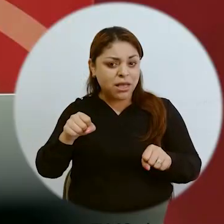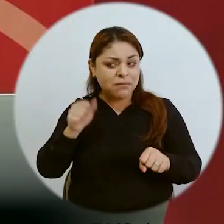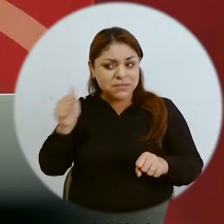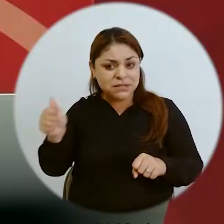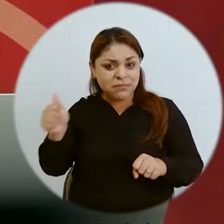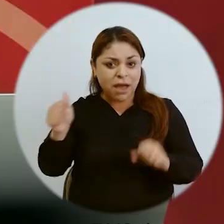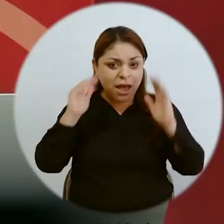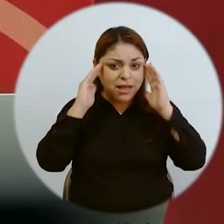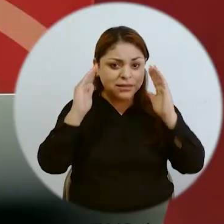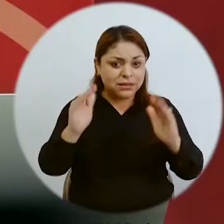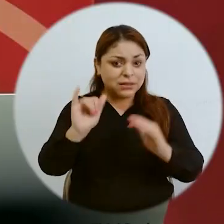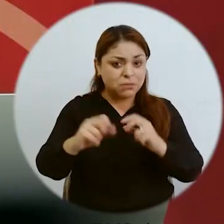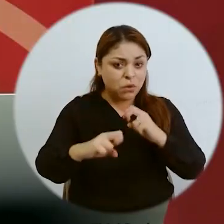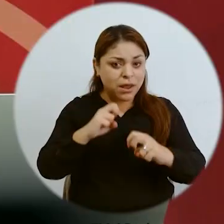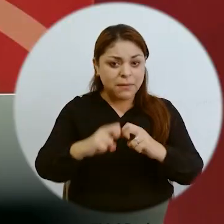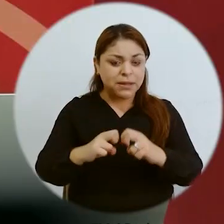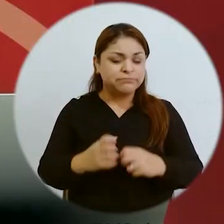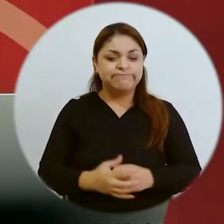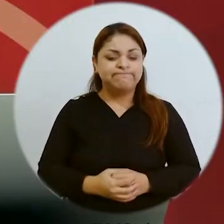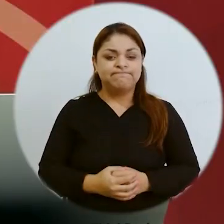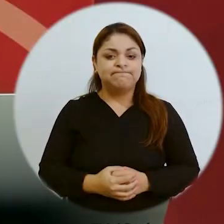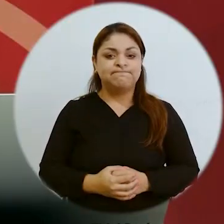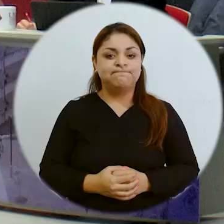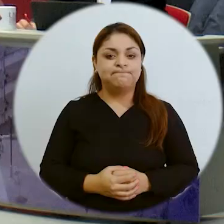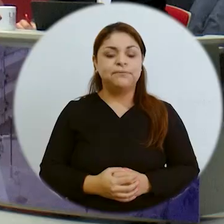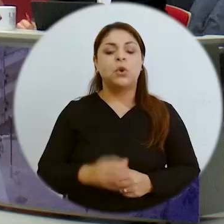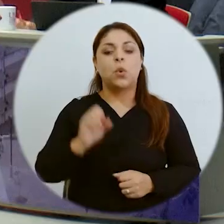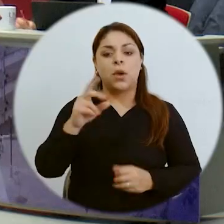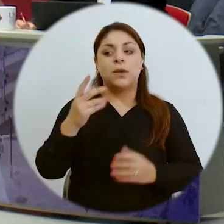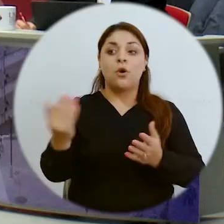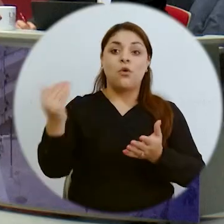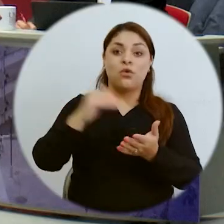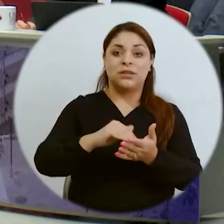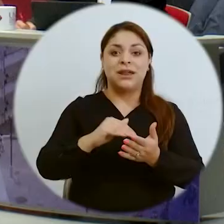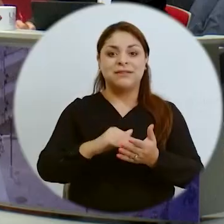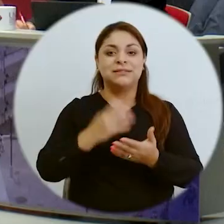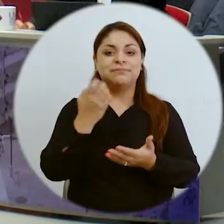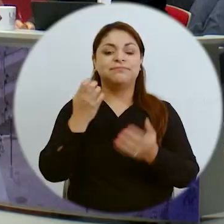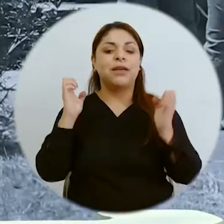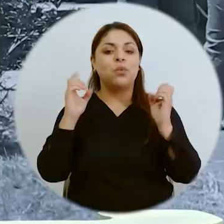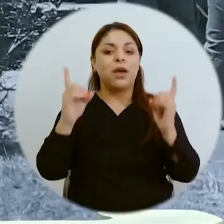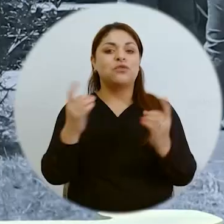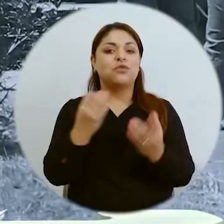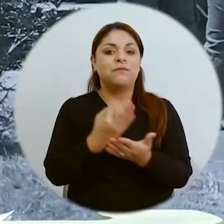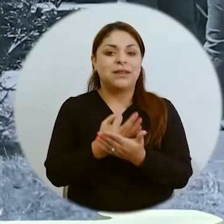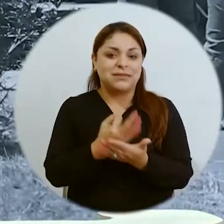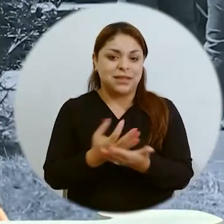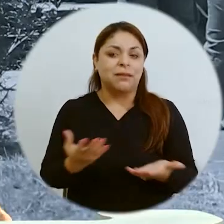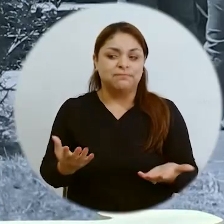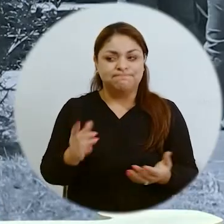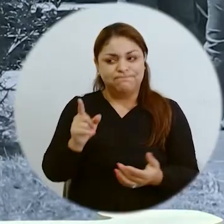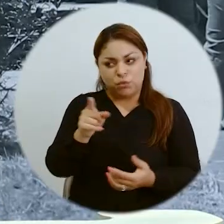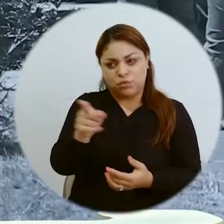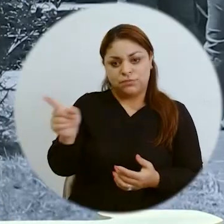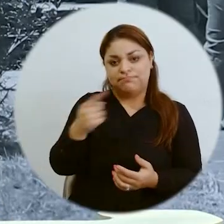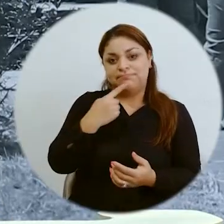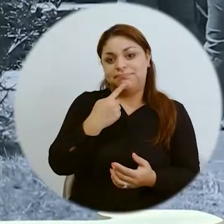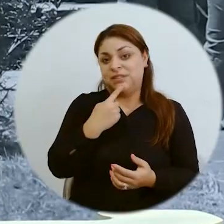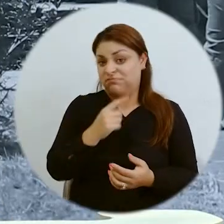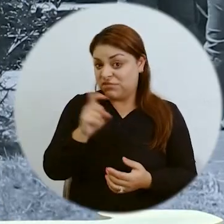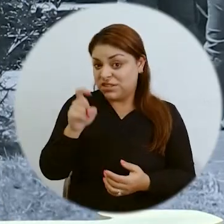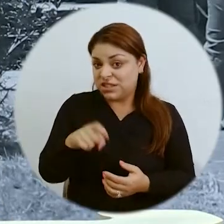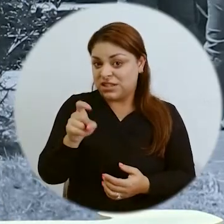asunto, es una forma un poquito simple de ver el problema, es un poquitito más complejo que eso, y no creo que la política